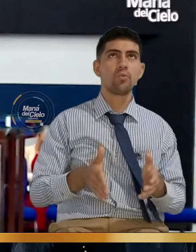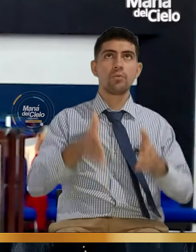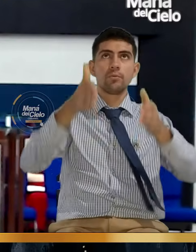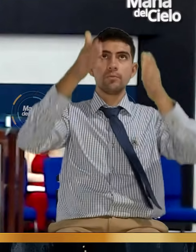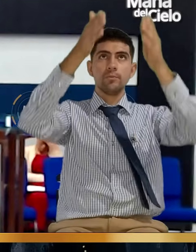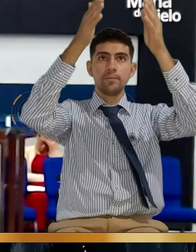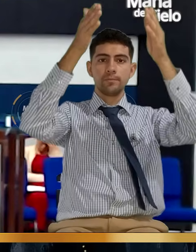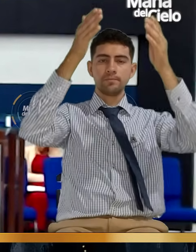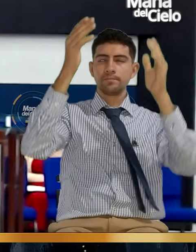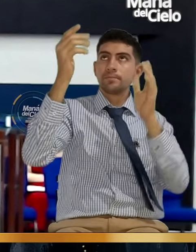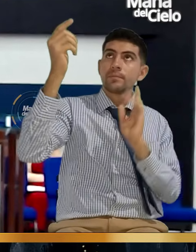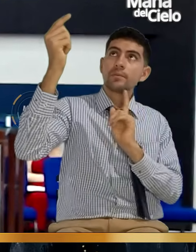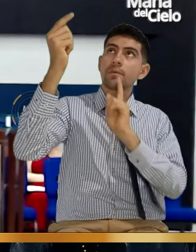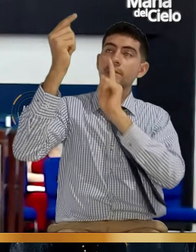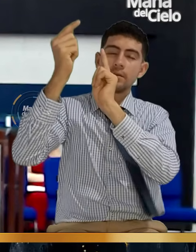Amén.